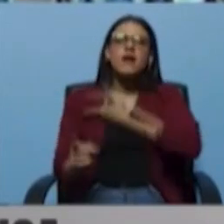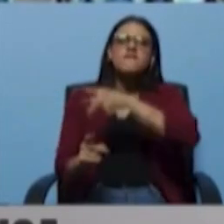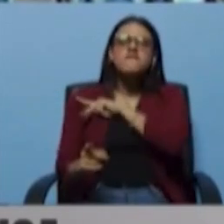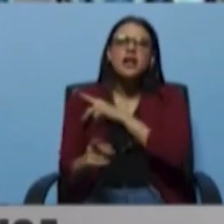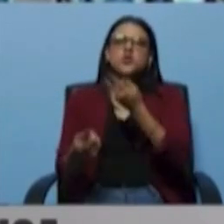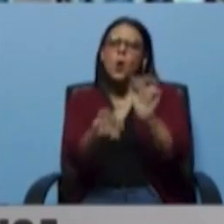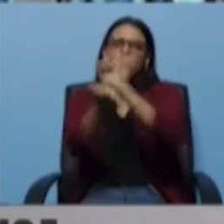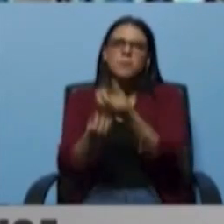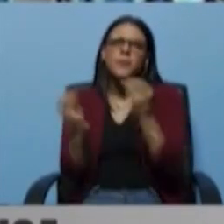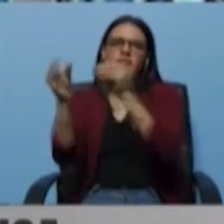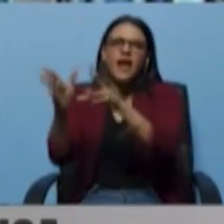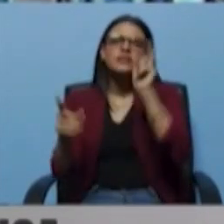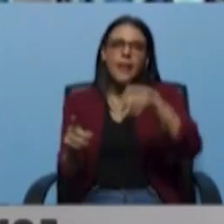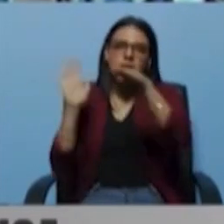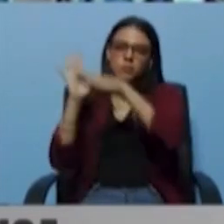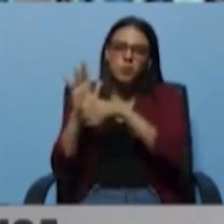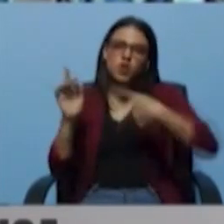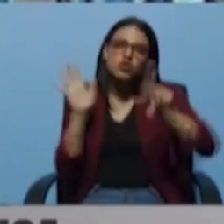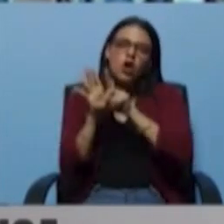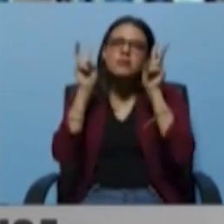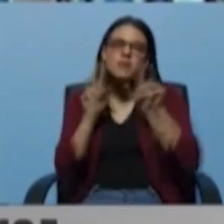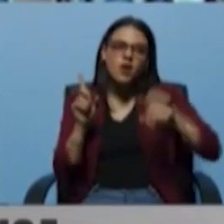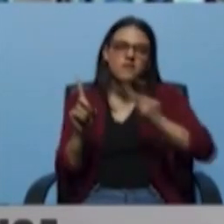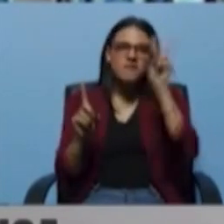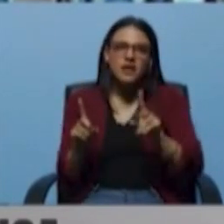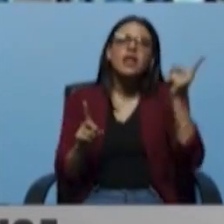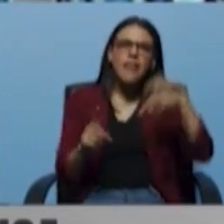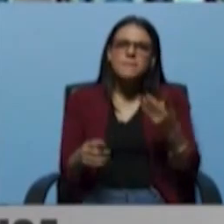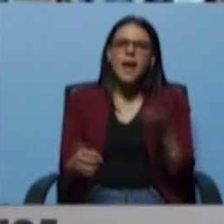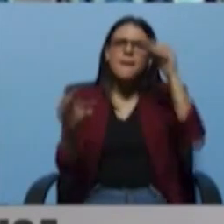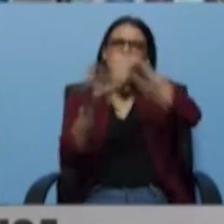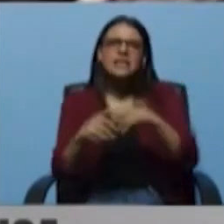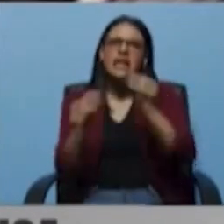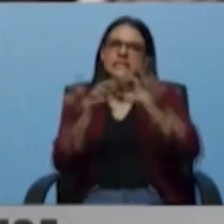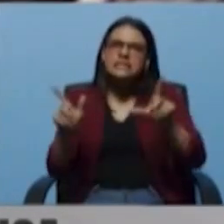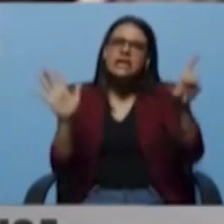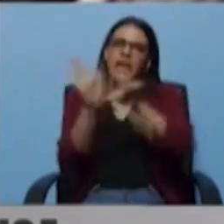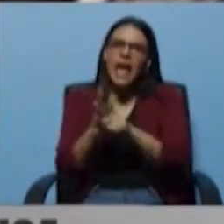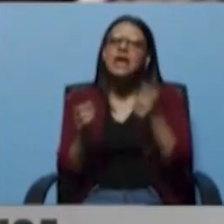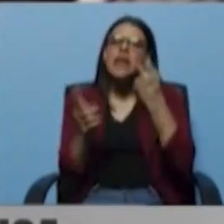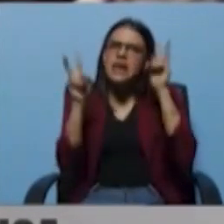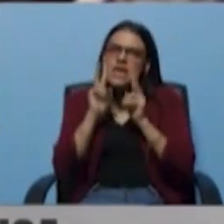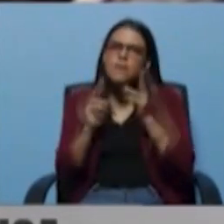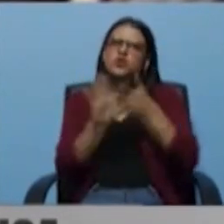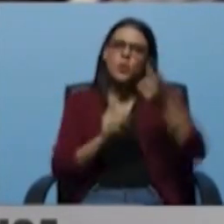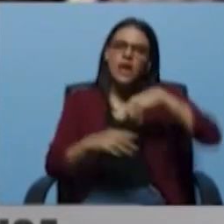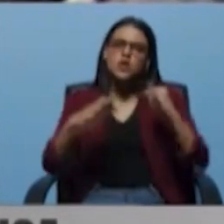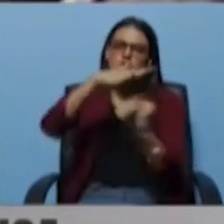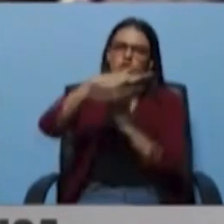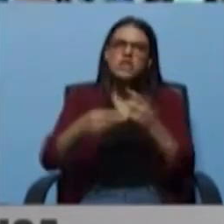239 del Código Penal, interferencia ilícita, artículo 140 de la Ley de Aeronáutica